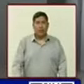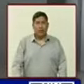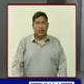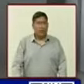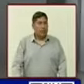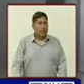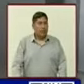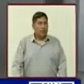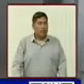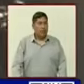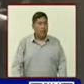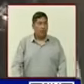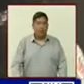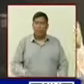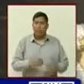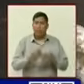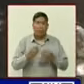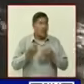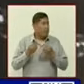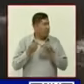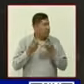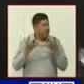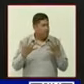Ahorita los detenidos se han quemado.